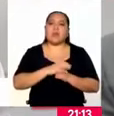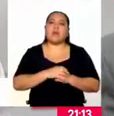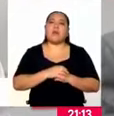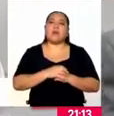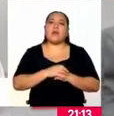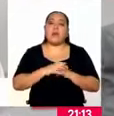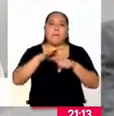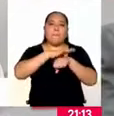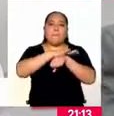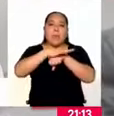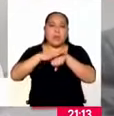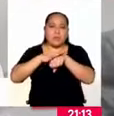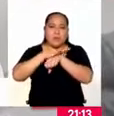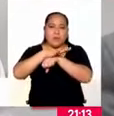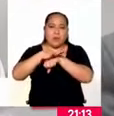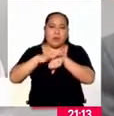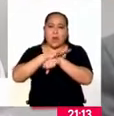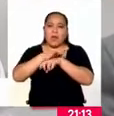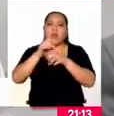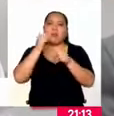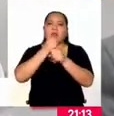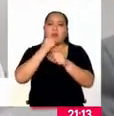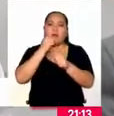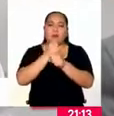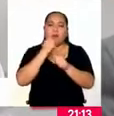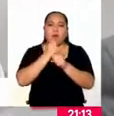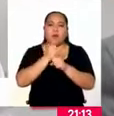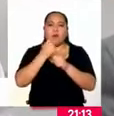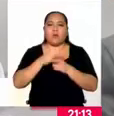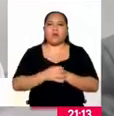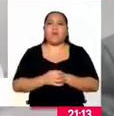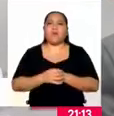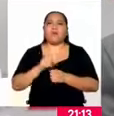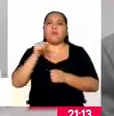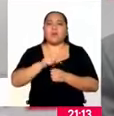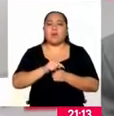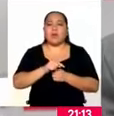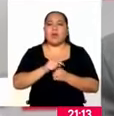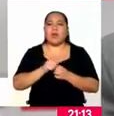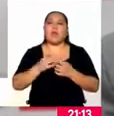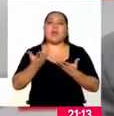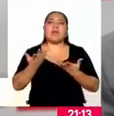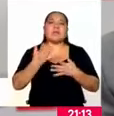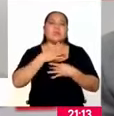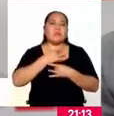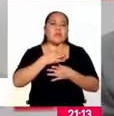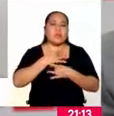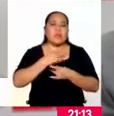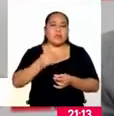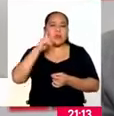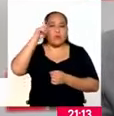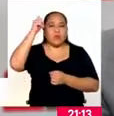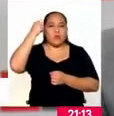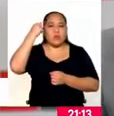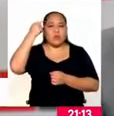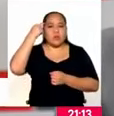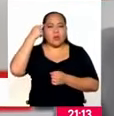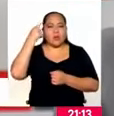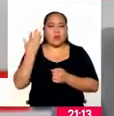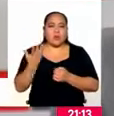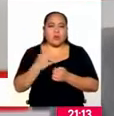debidamente planificada y concertada que obedecen a intereses políticos